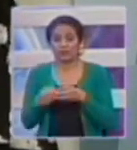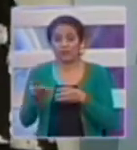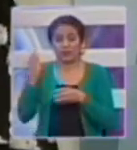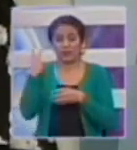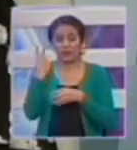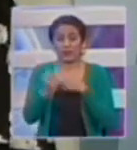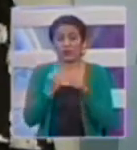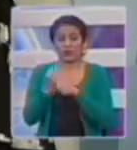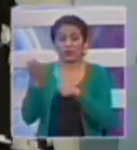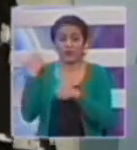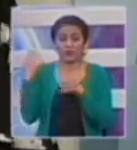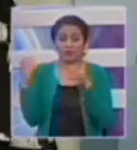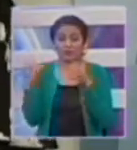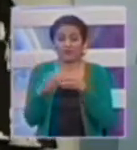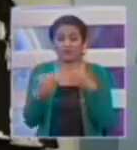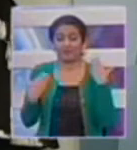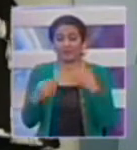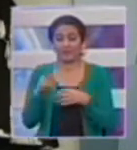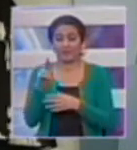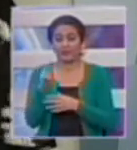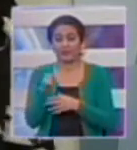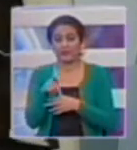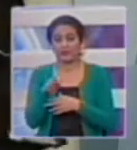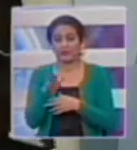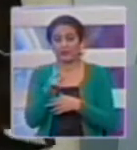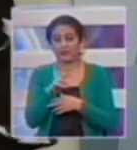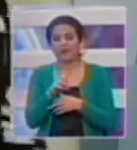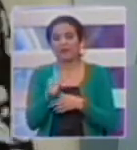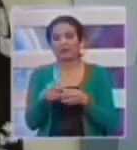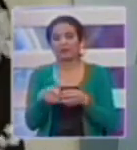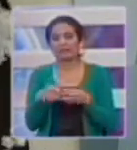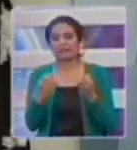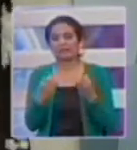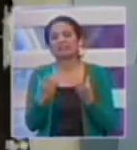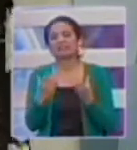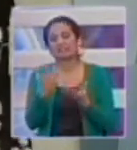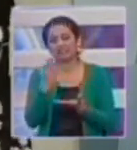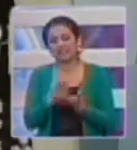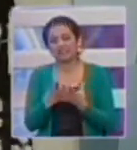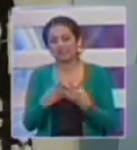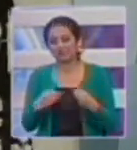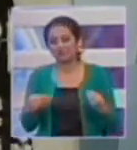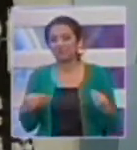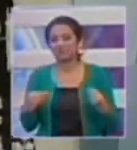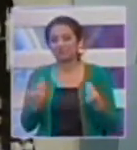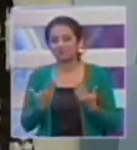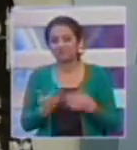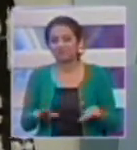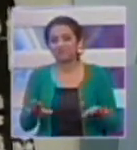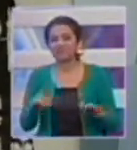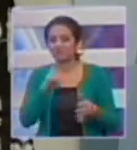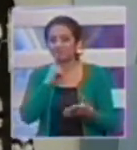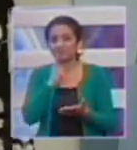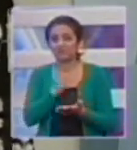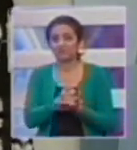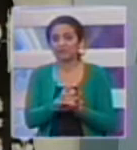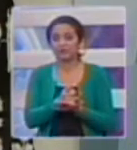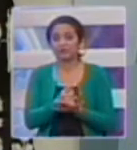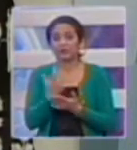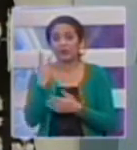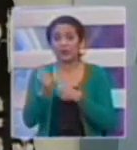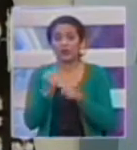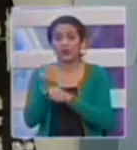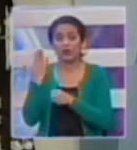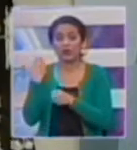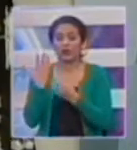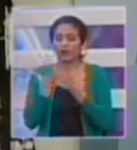12 años fue disuelto ilegal e inconstitucionalmente. Hemos hablado de ese tema en esta misma sala. Fue disuelto hace 3 años